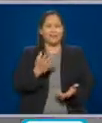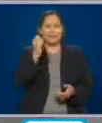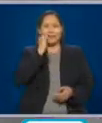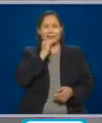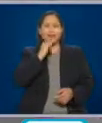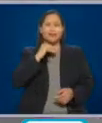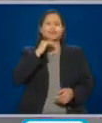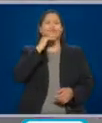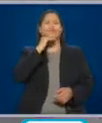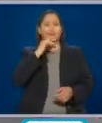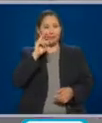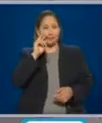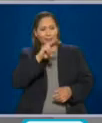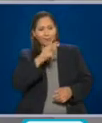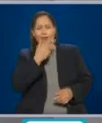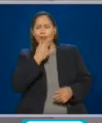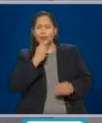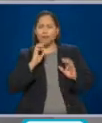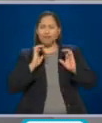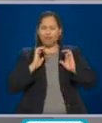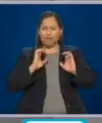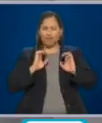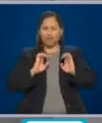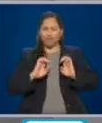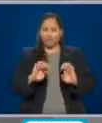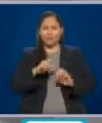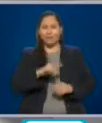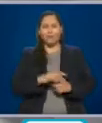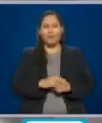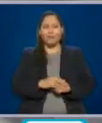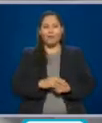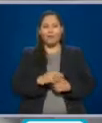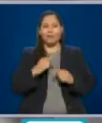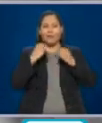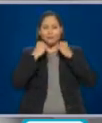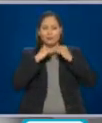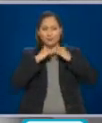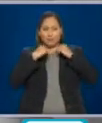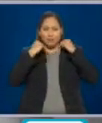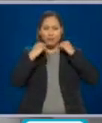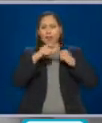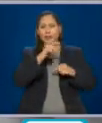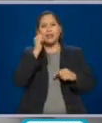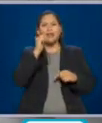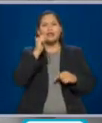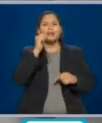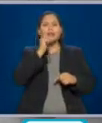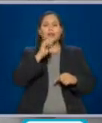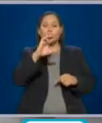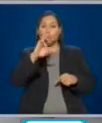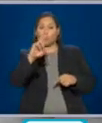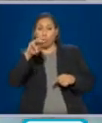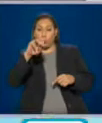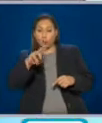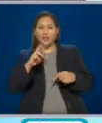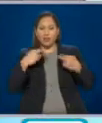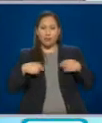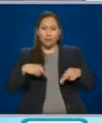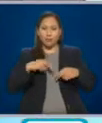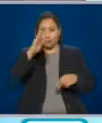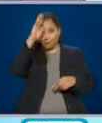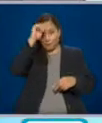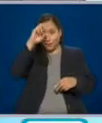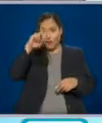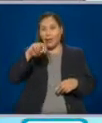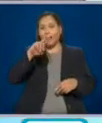seriedad. Véanlo, véanlo. Muy Creo que era el que Elvis. tenía más la onda crooner, aunque él realmente nunca fue crooner. Hubo otros que sí, Enrique Guzmán, César Costa